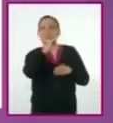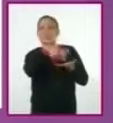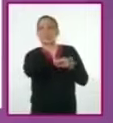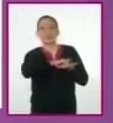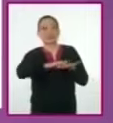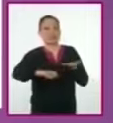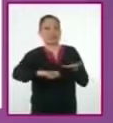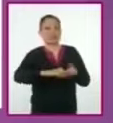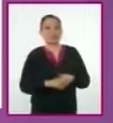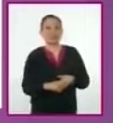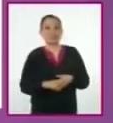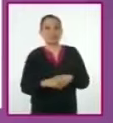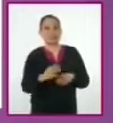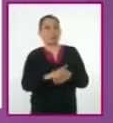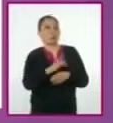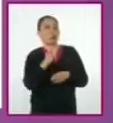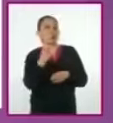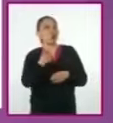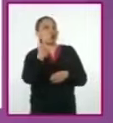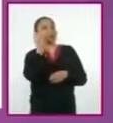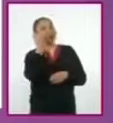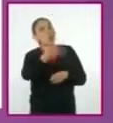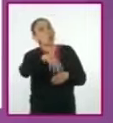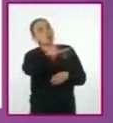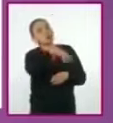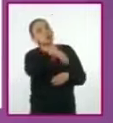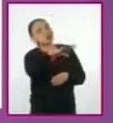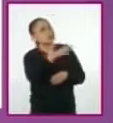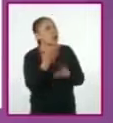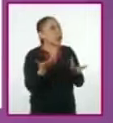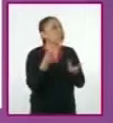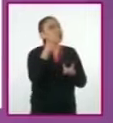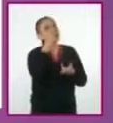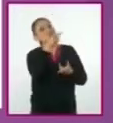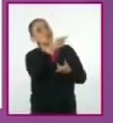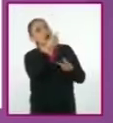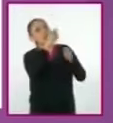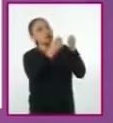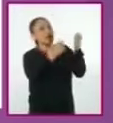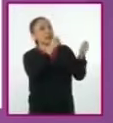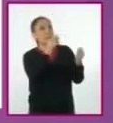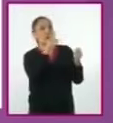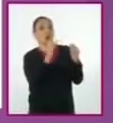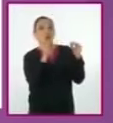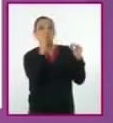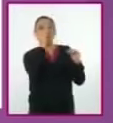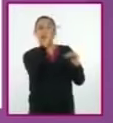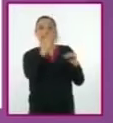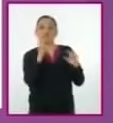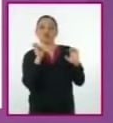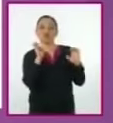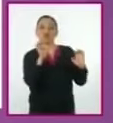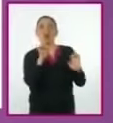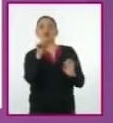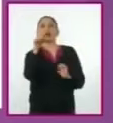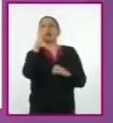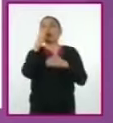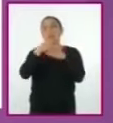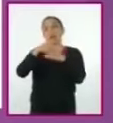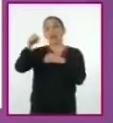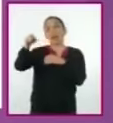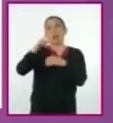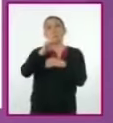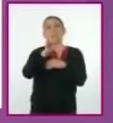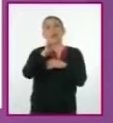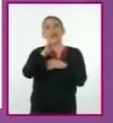comprar, pues quiero buscarla en una de las tiendas mejores. Dígale a Petra